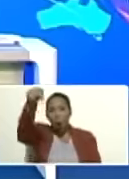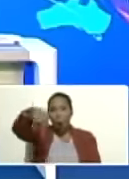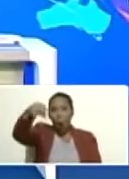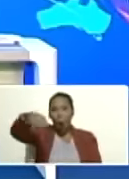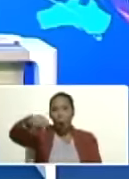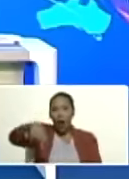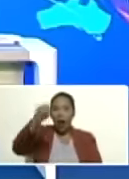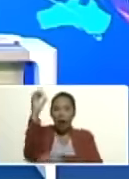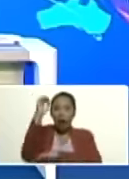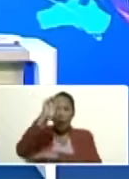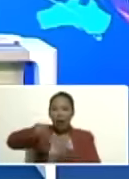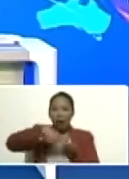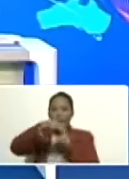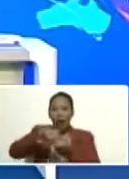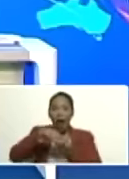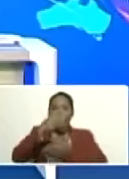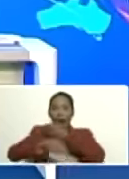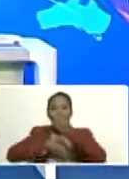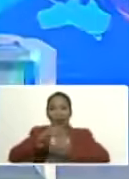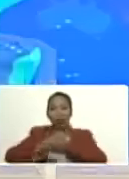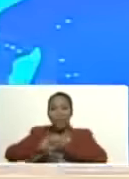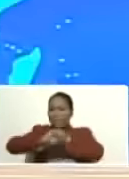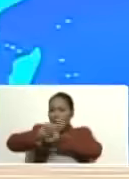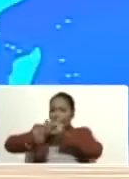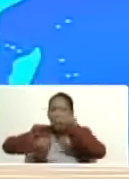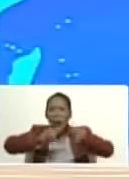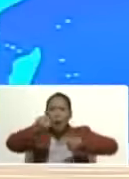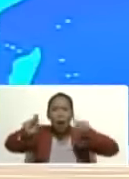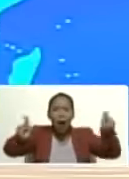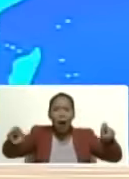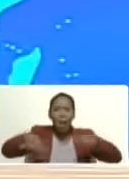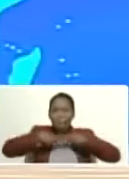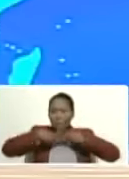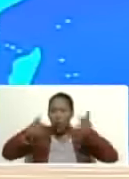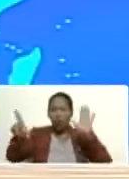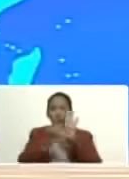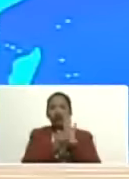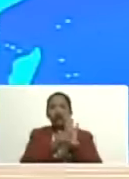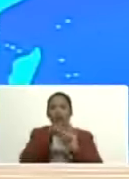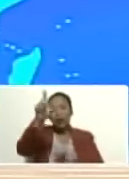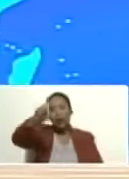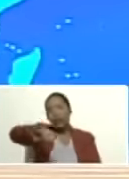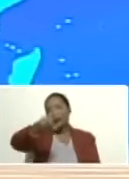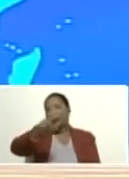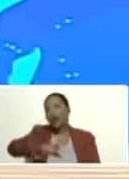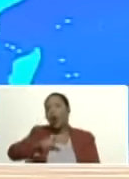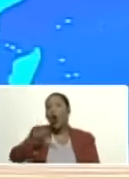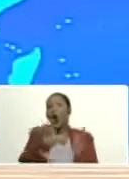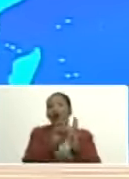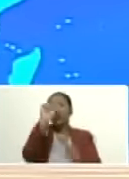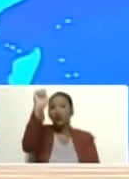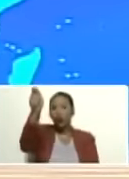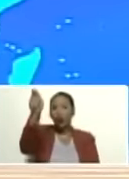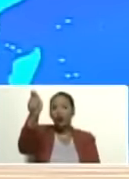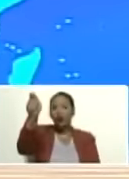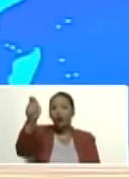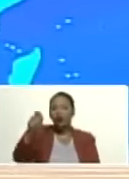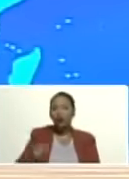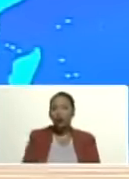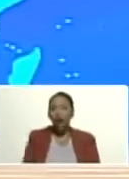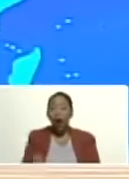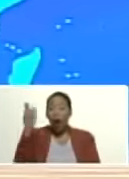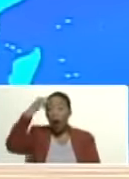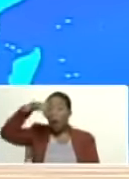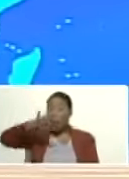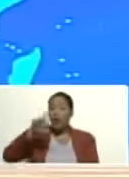la Asamblea Nacional ha sacado a consulta pública, legítima, necesaria, constitucional, al pueblo